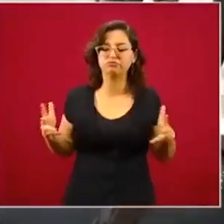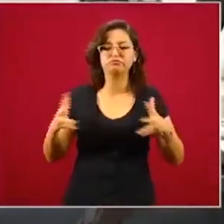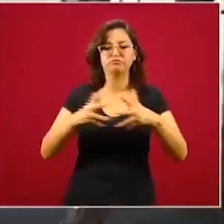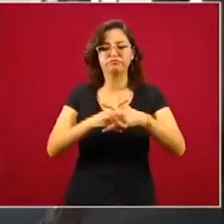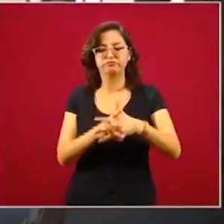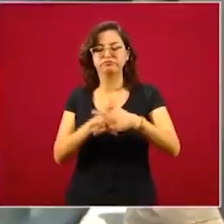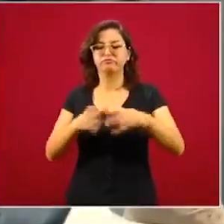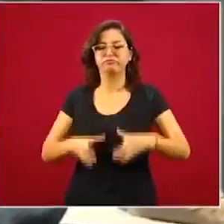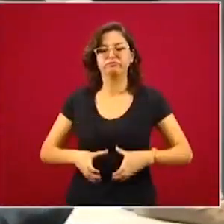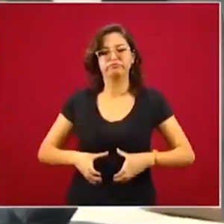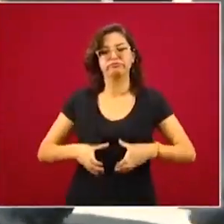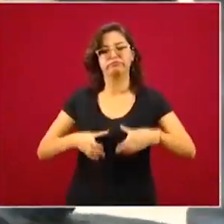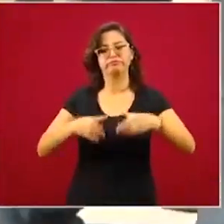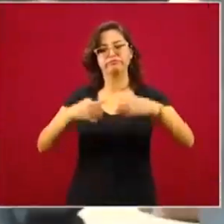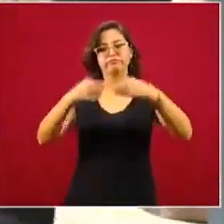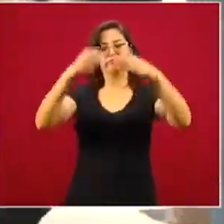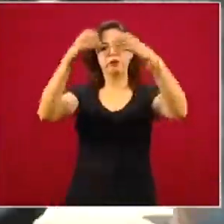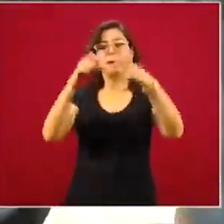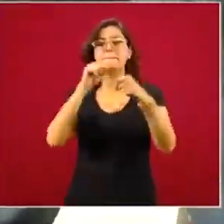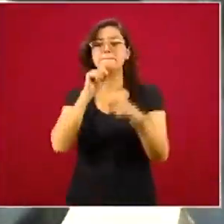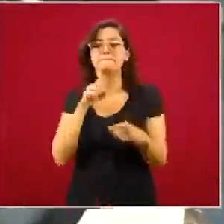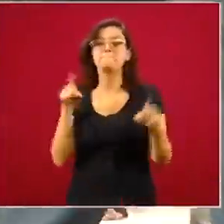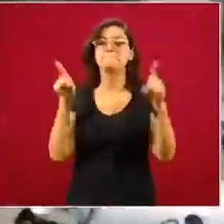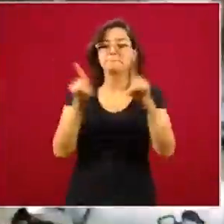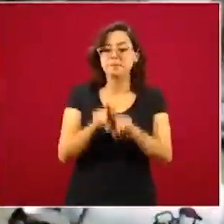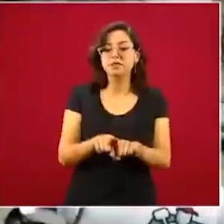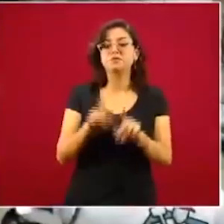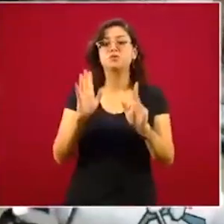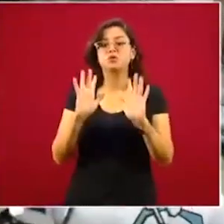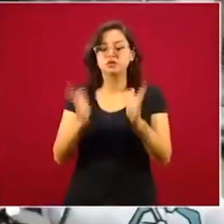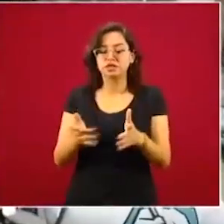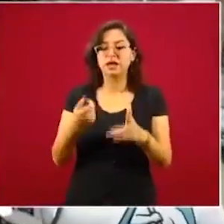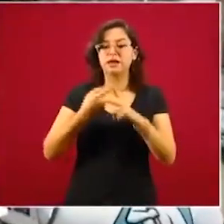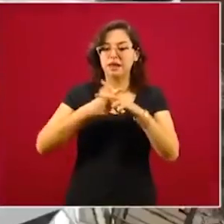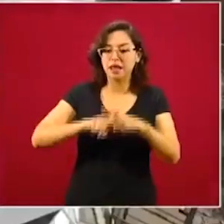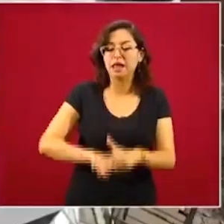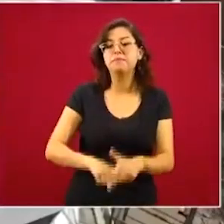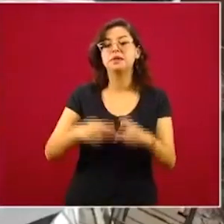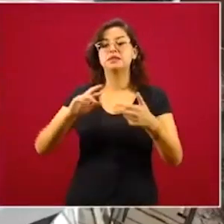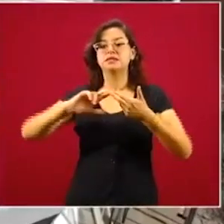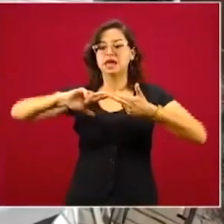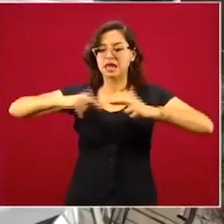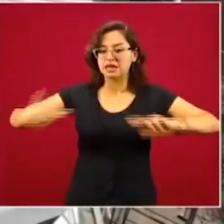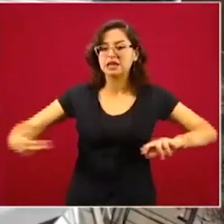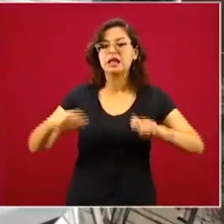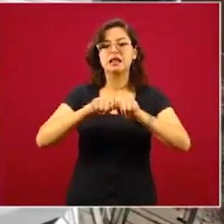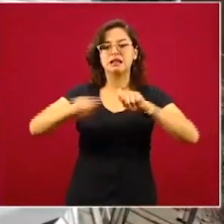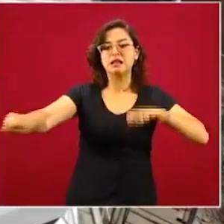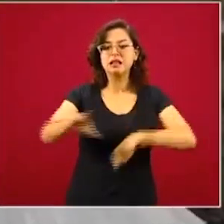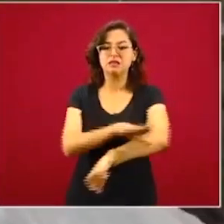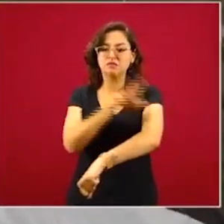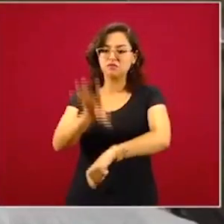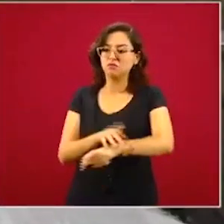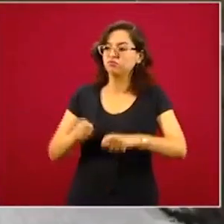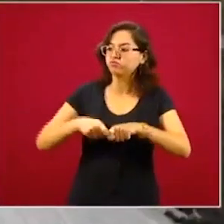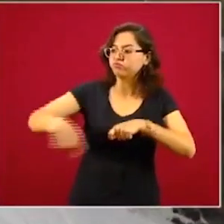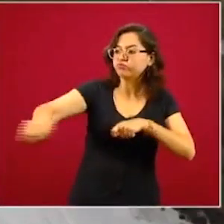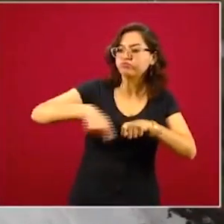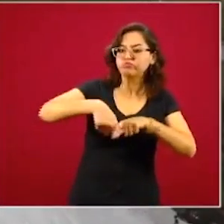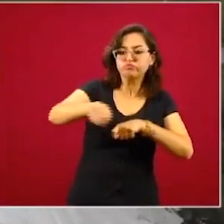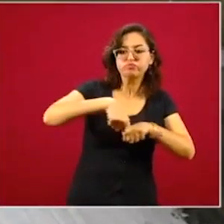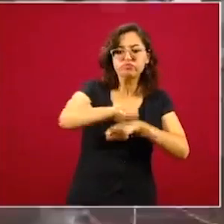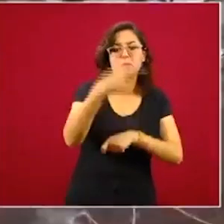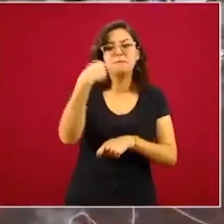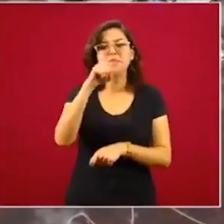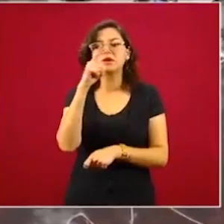control, así como los trabajos de ramaleo del sistema de iluminación y de traslado de acero del predio Texcoco. En sus vialidades